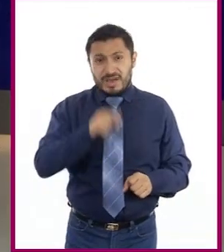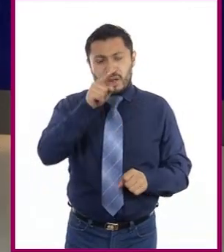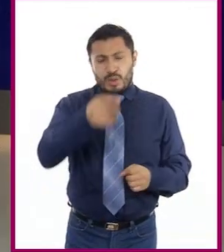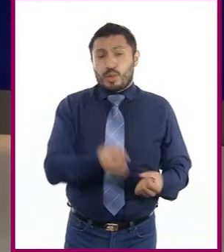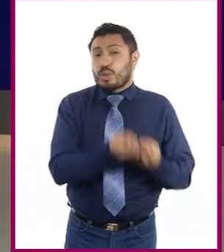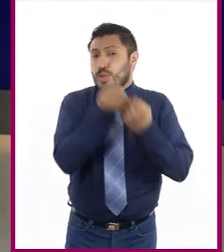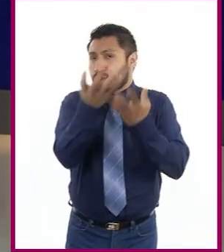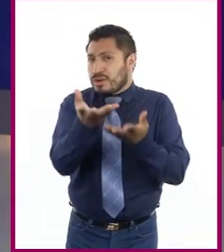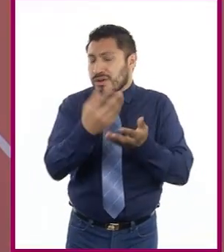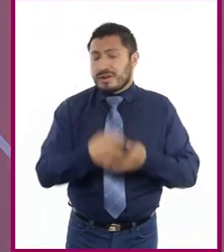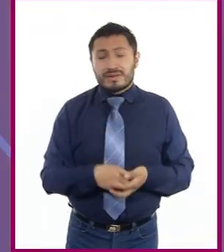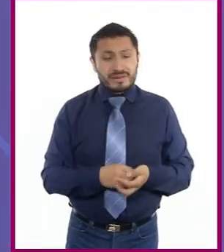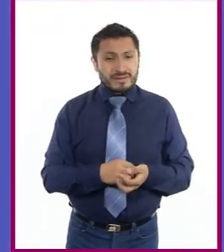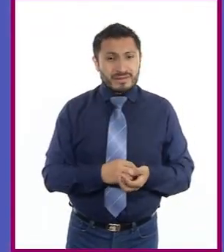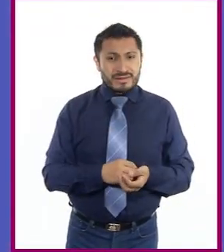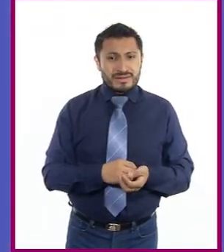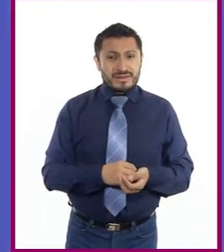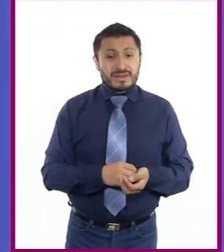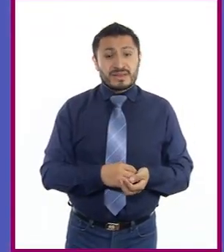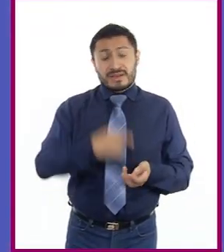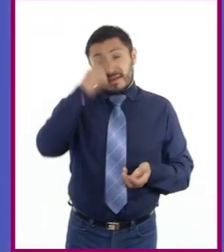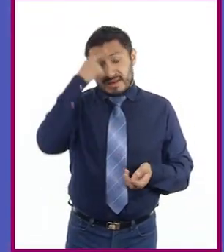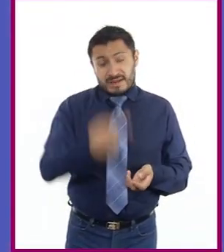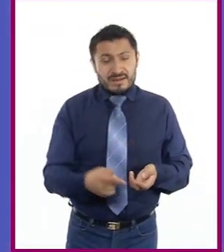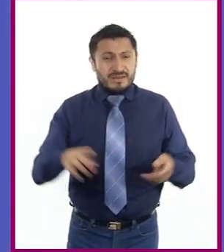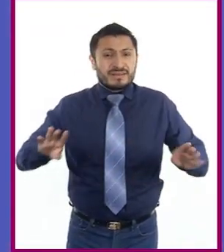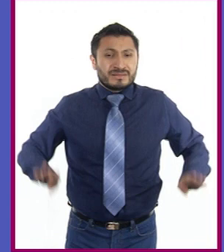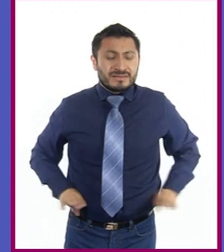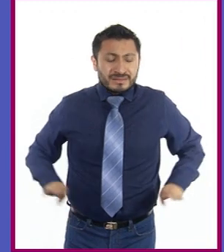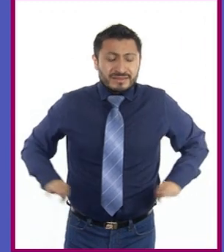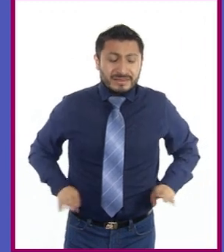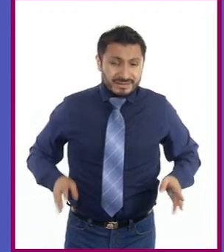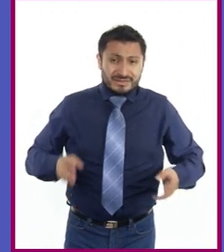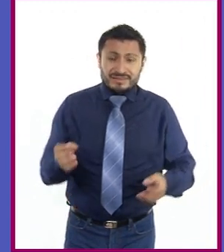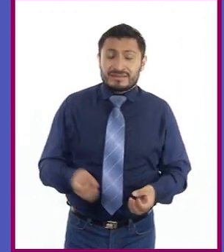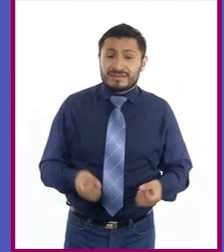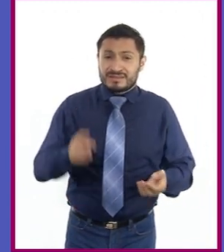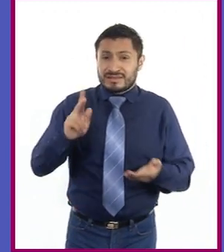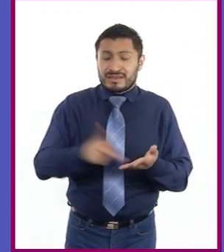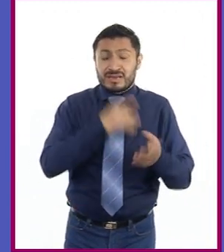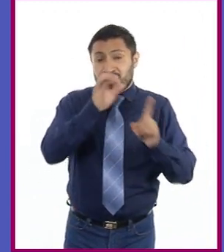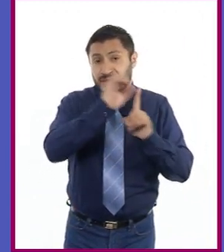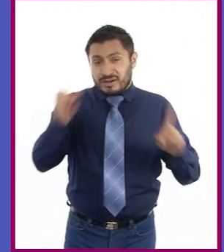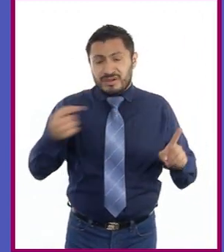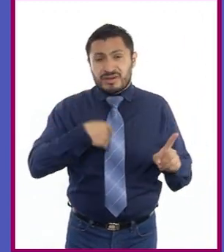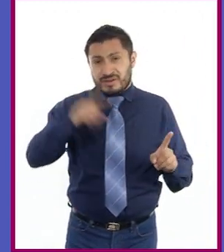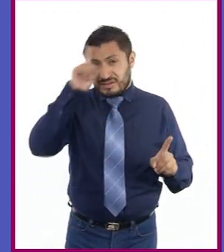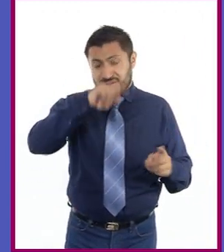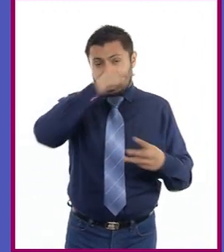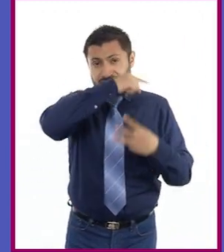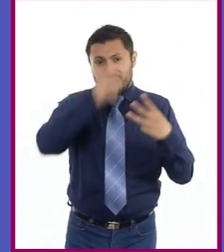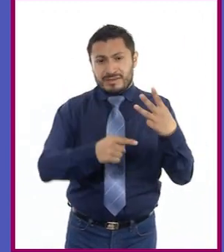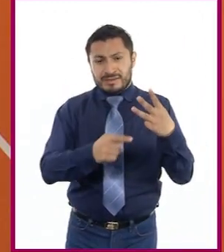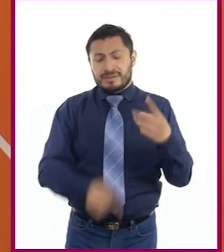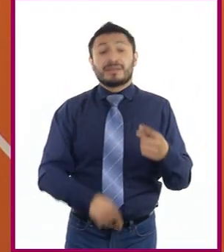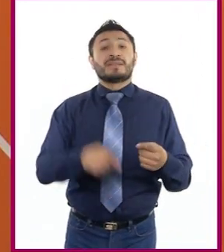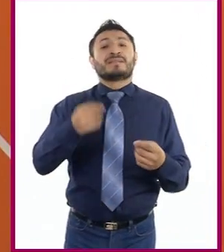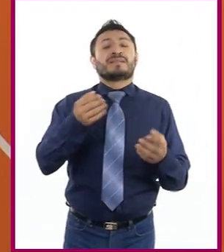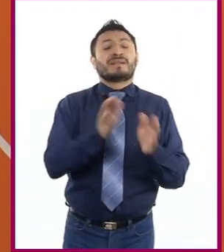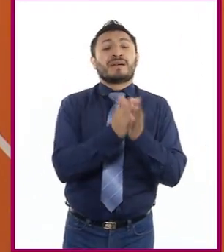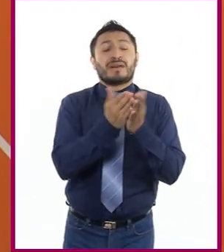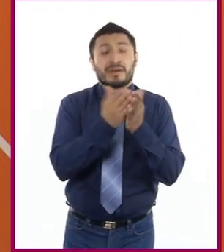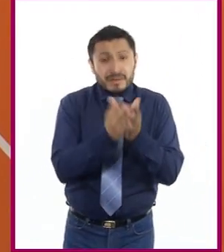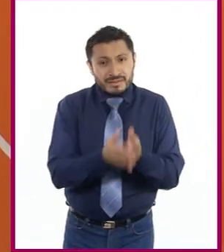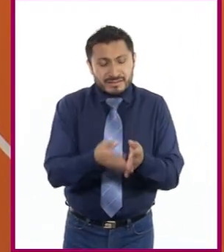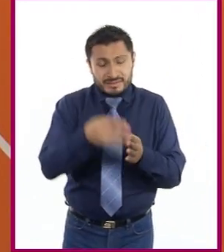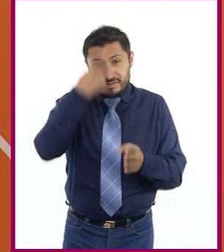usted? Para reconstruir la obra, les recomendé considerar 3 aspectos generales. La obra. Para